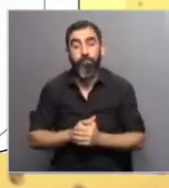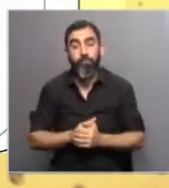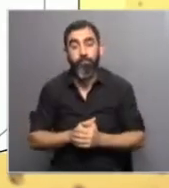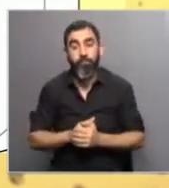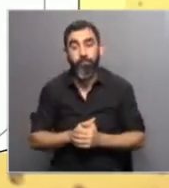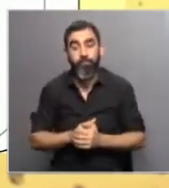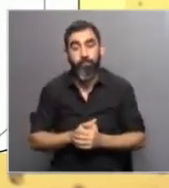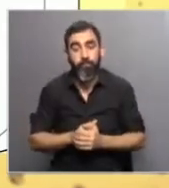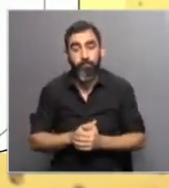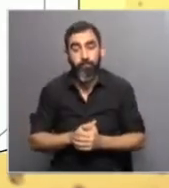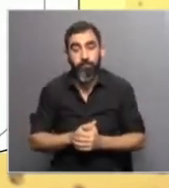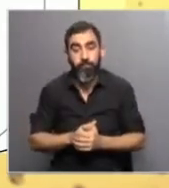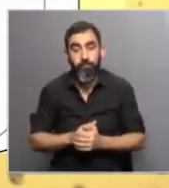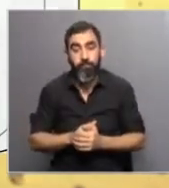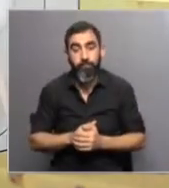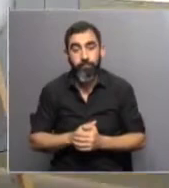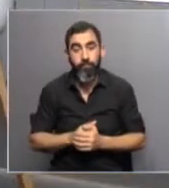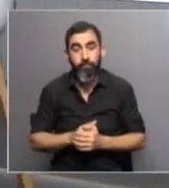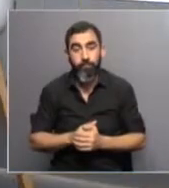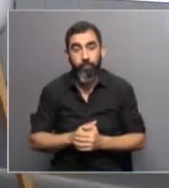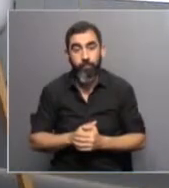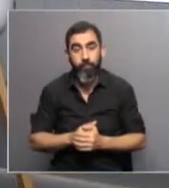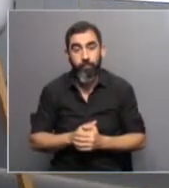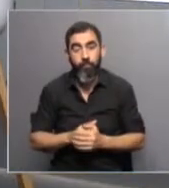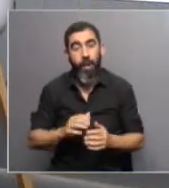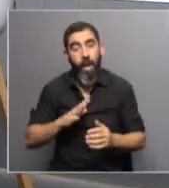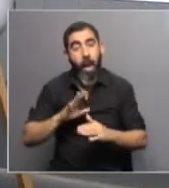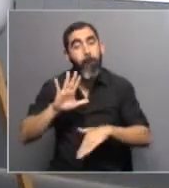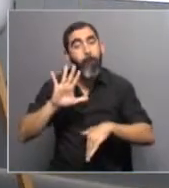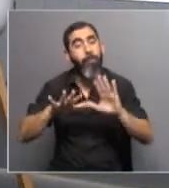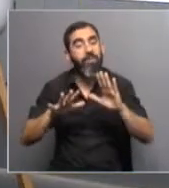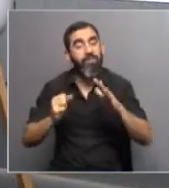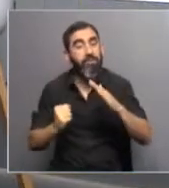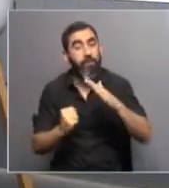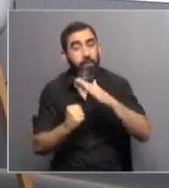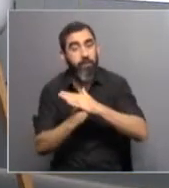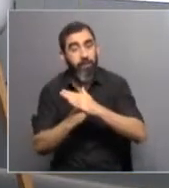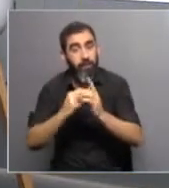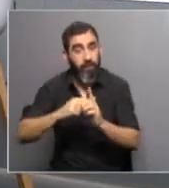informe, ha habido un aumento en los extremos de temperatura